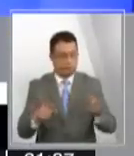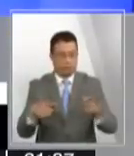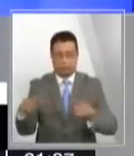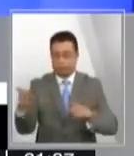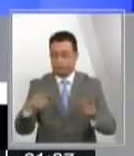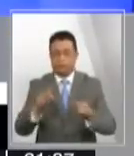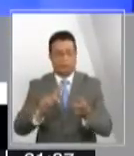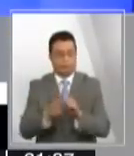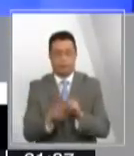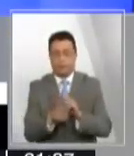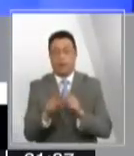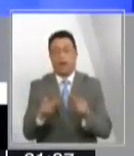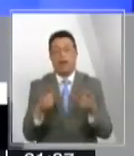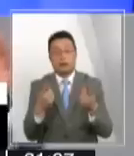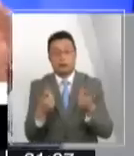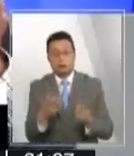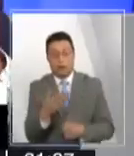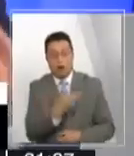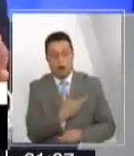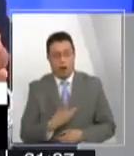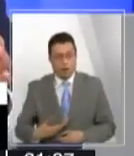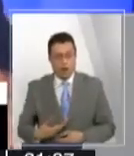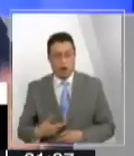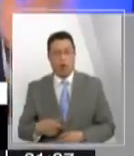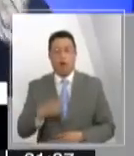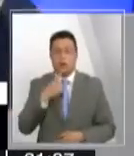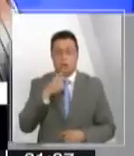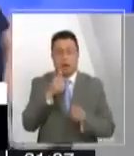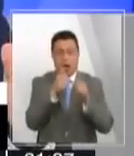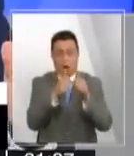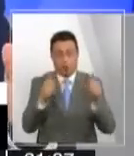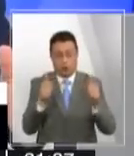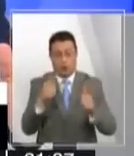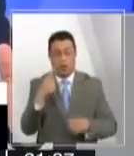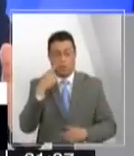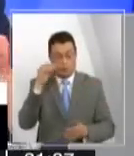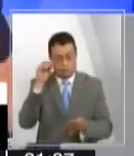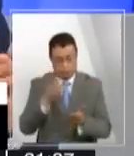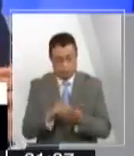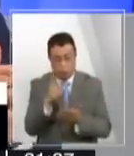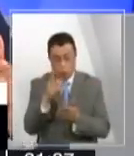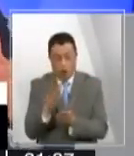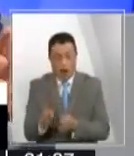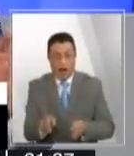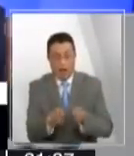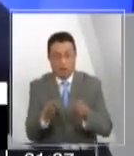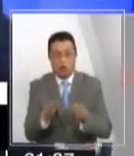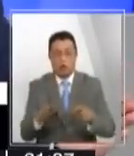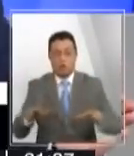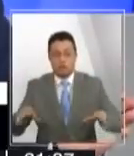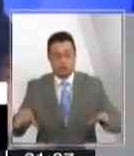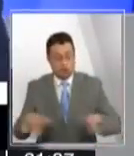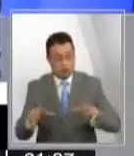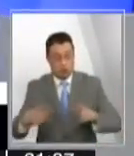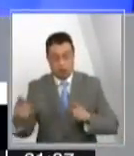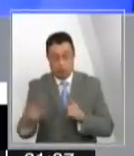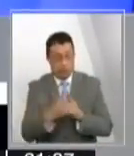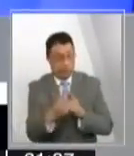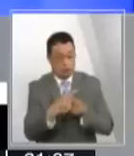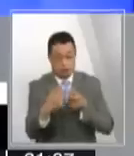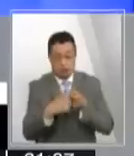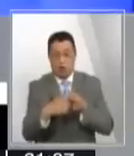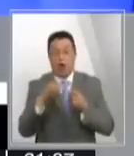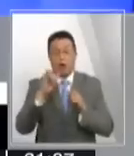que uno necesita desde el gobierno es autoridades que fijen una ruta, que movilicen a sus adherentes, que